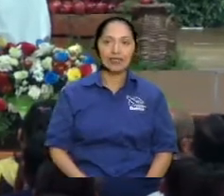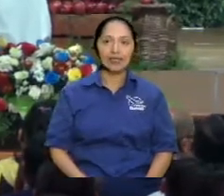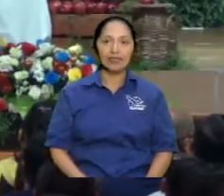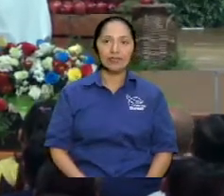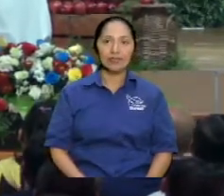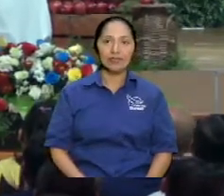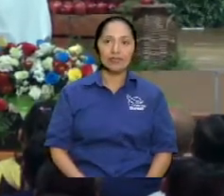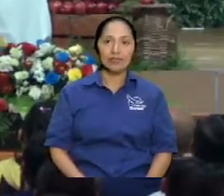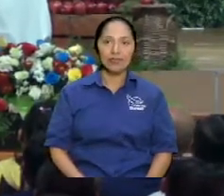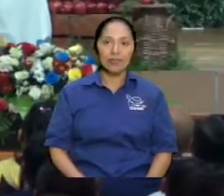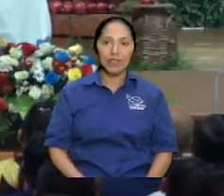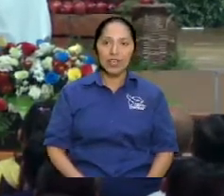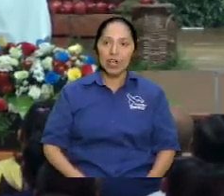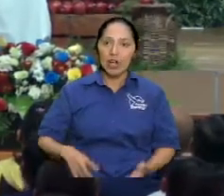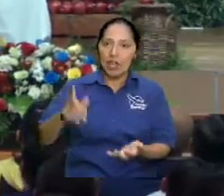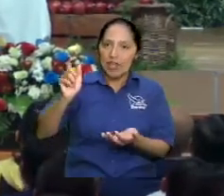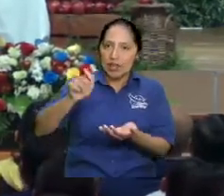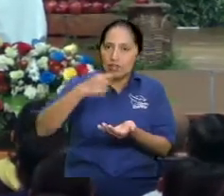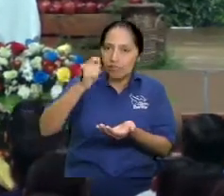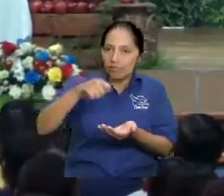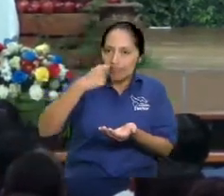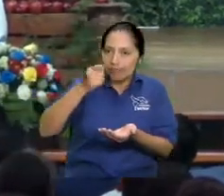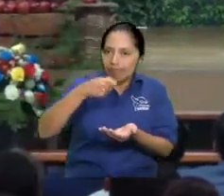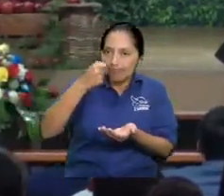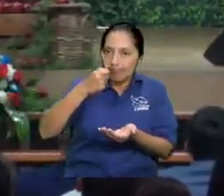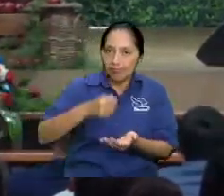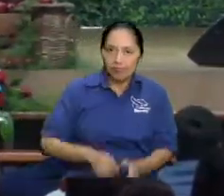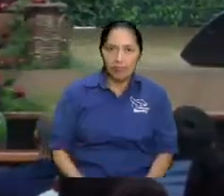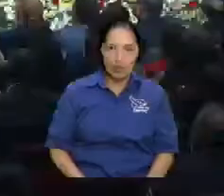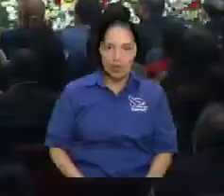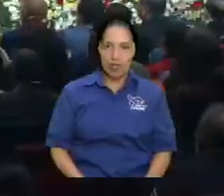Con tortilla recién salida de él. Oh,